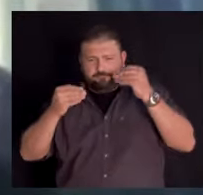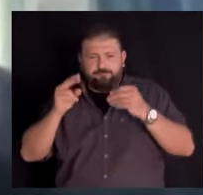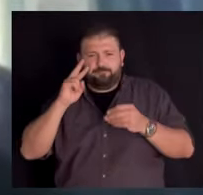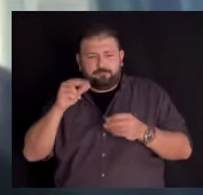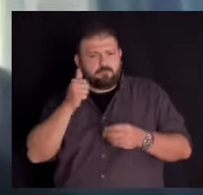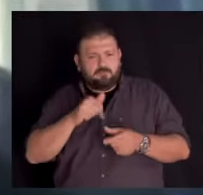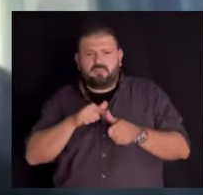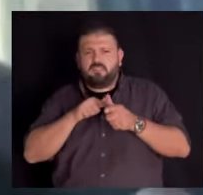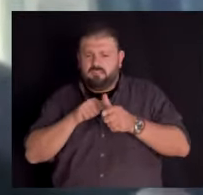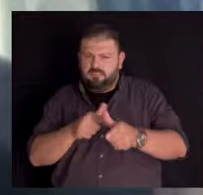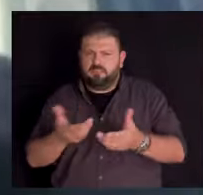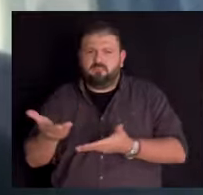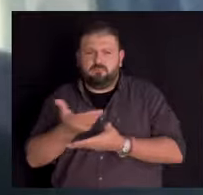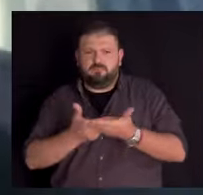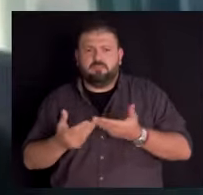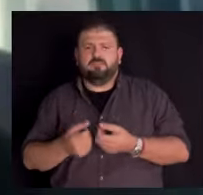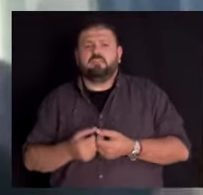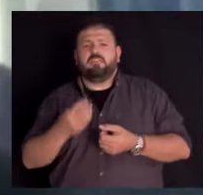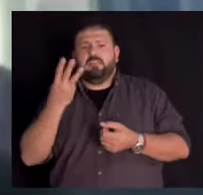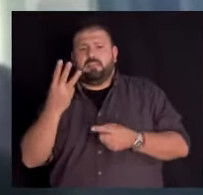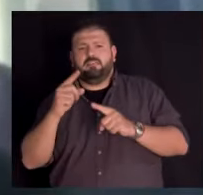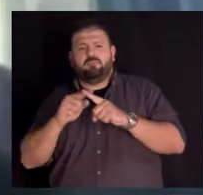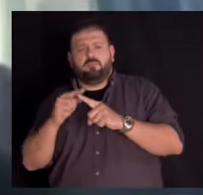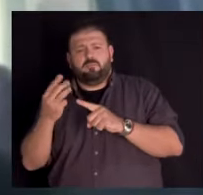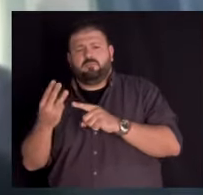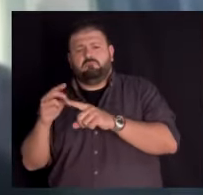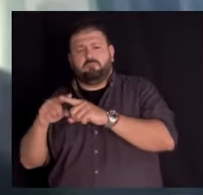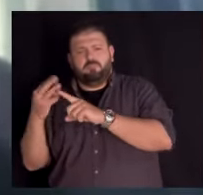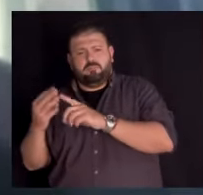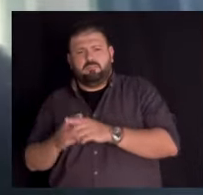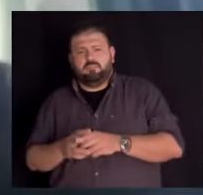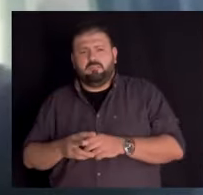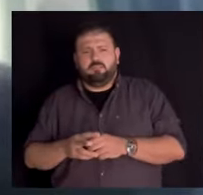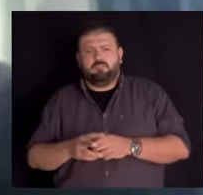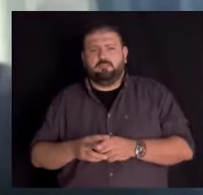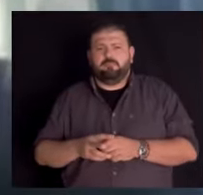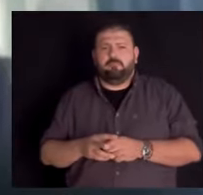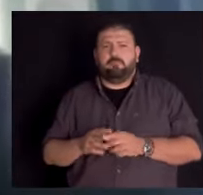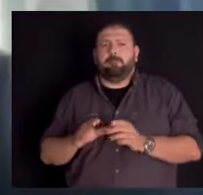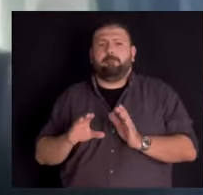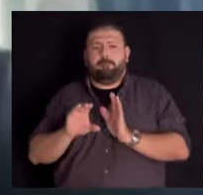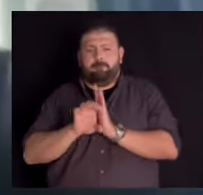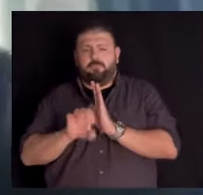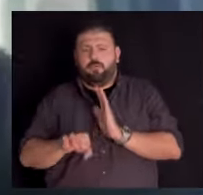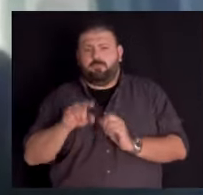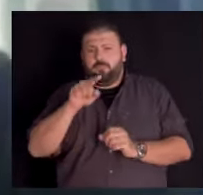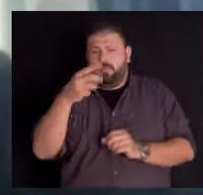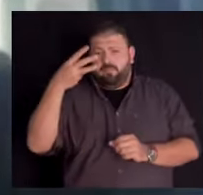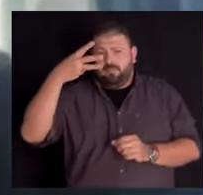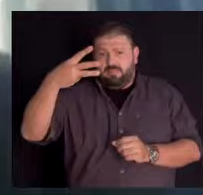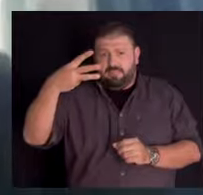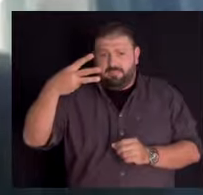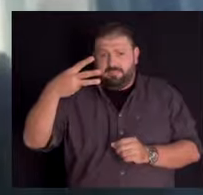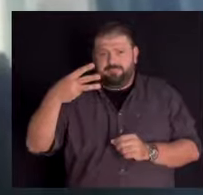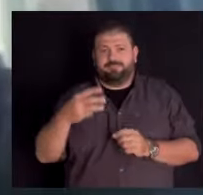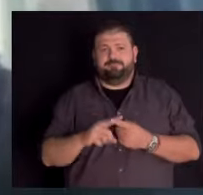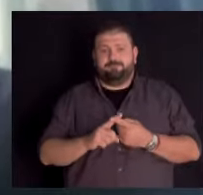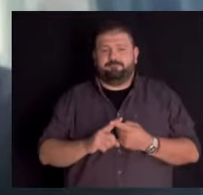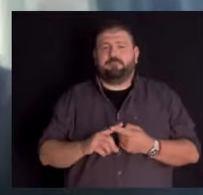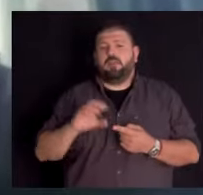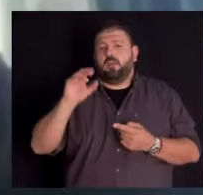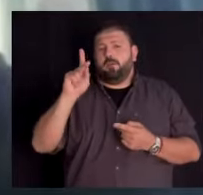difundiendo, es el 3x3x3. ¿Sí? Por ejemplo, aquí hay tres productos, Power, Optimus y Estar